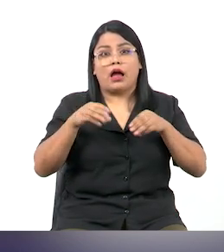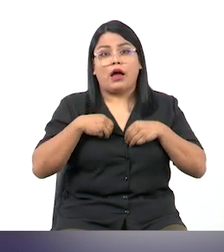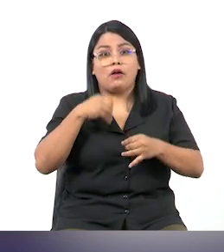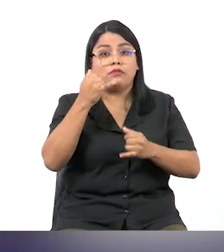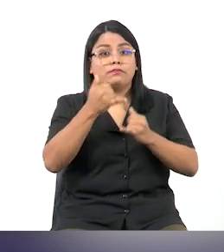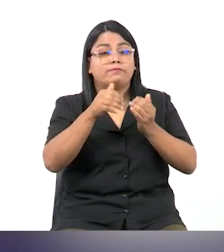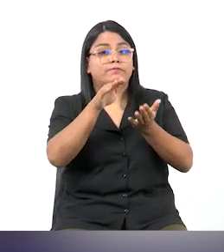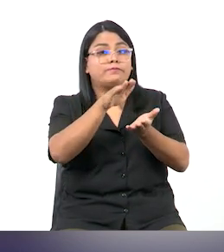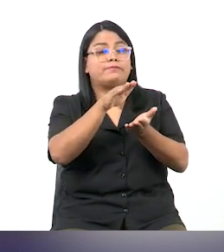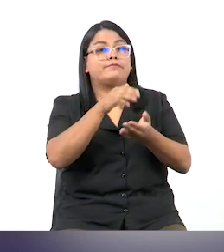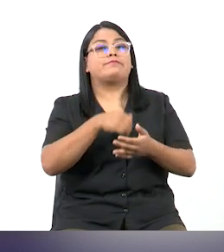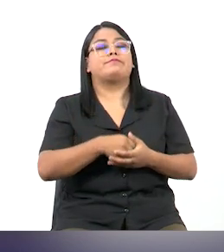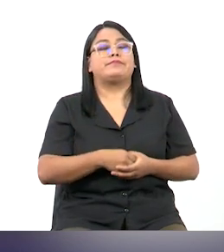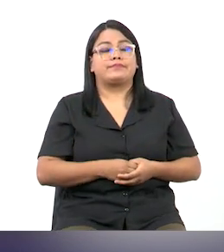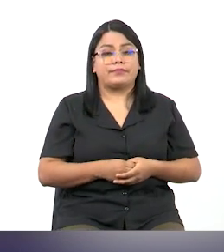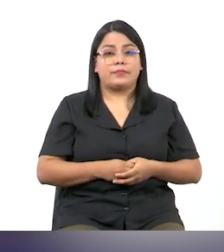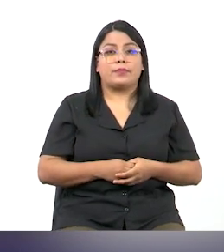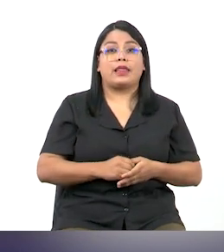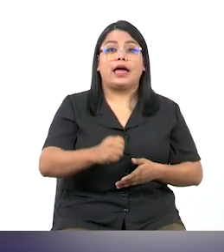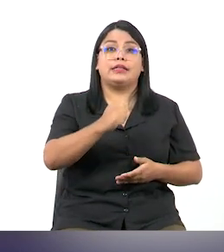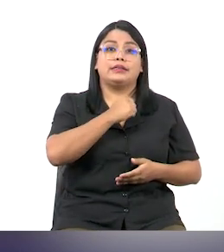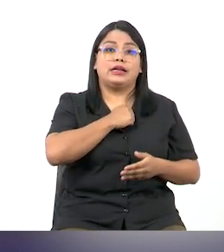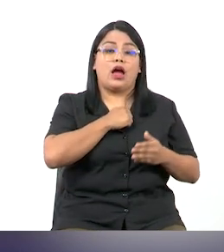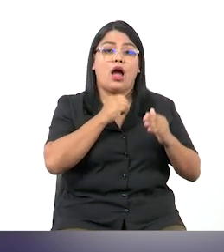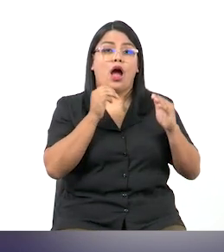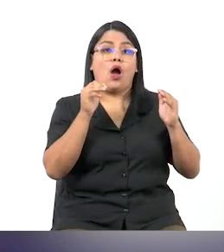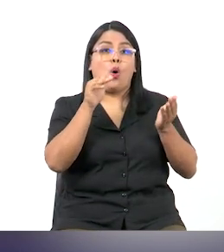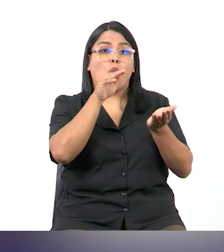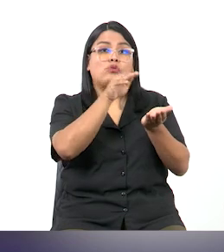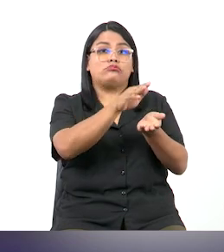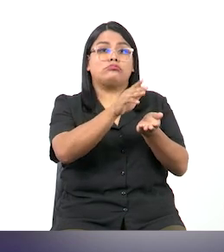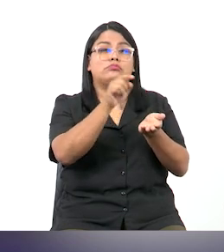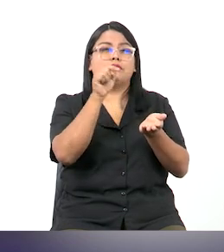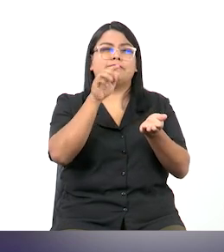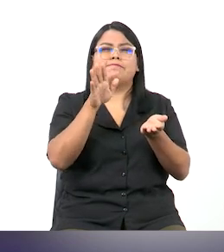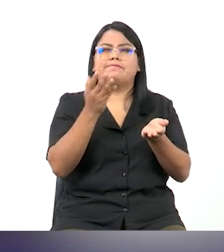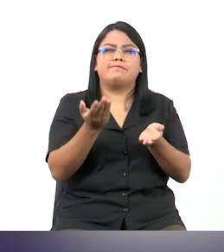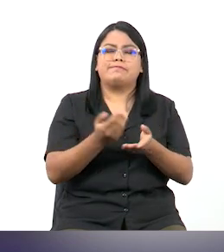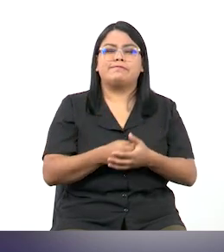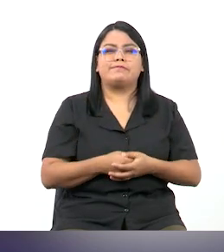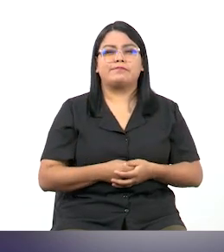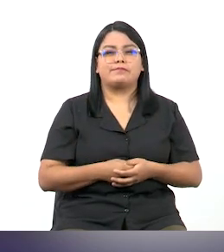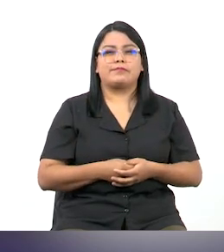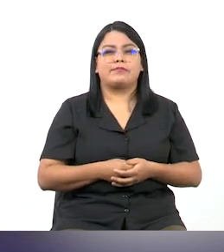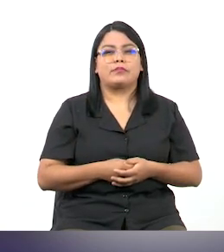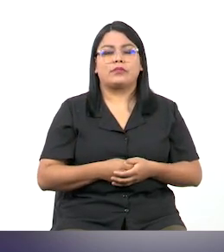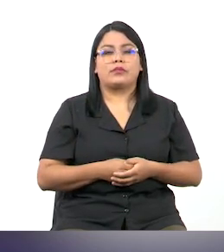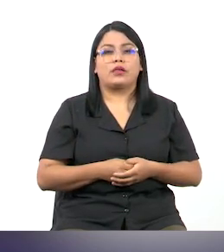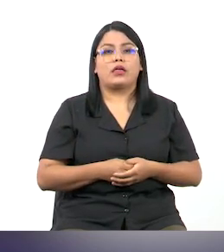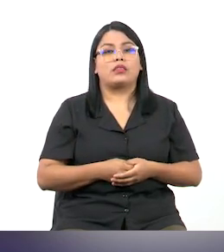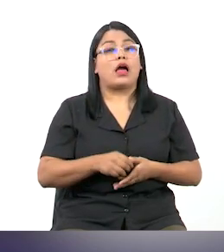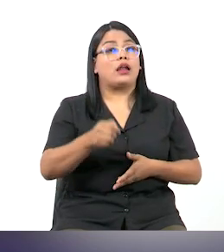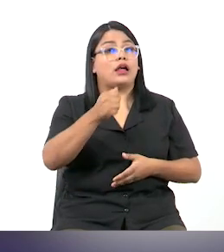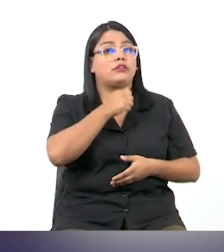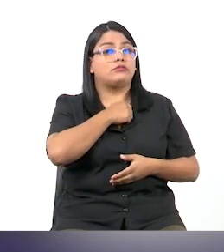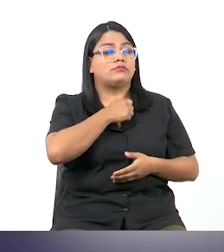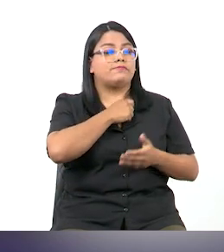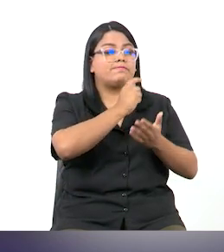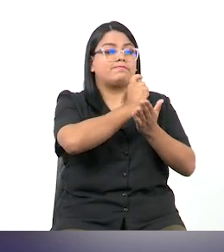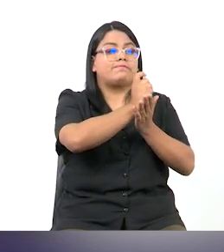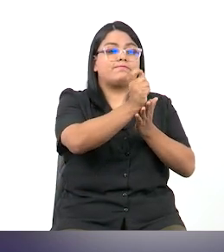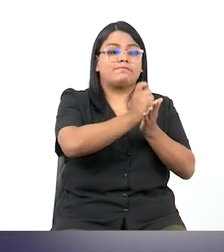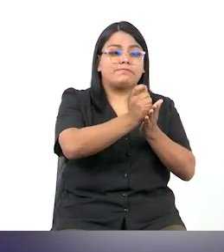al finalizar la unidad. Producto de la unidad. En este apartado, se declara cuál será la